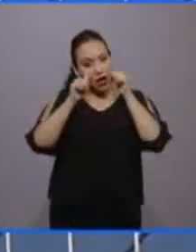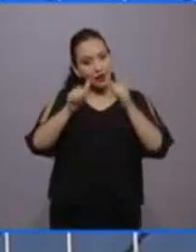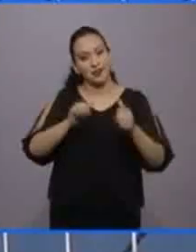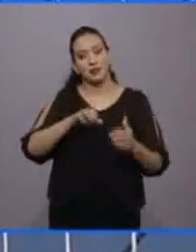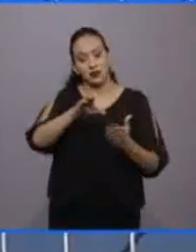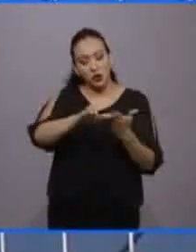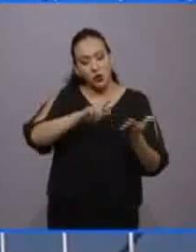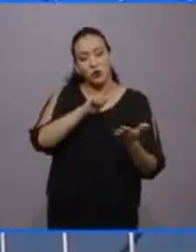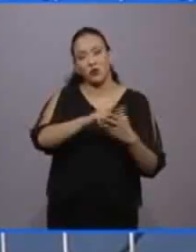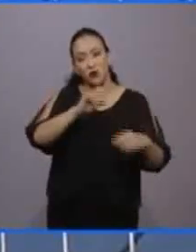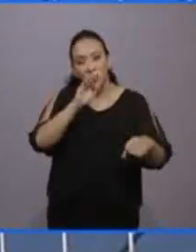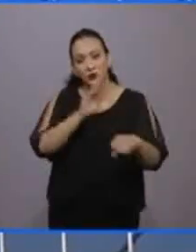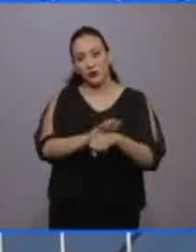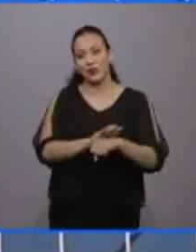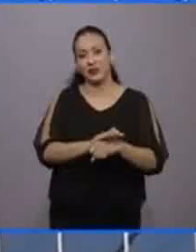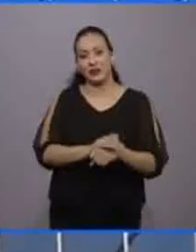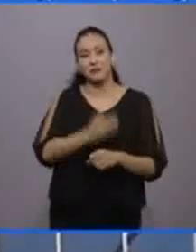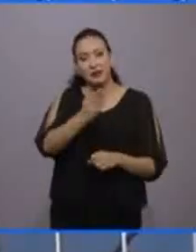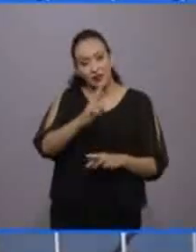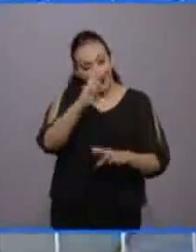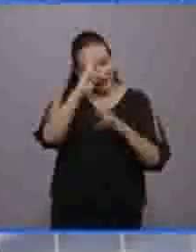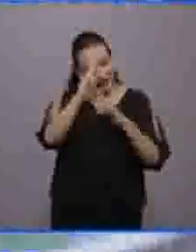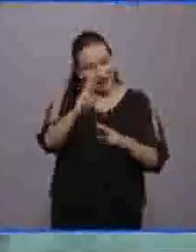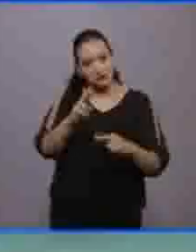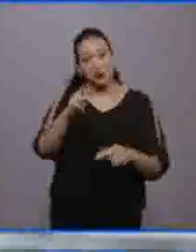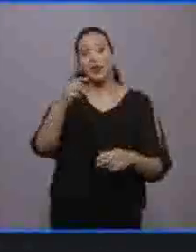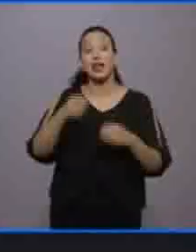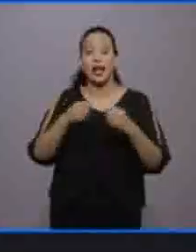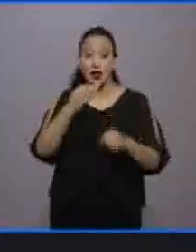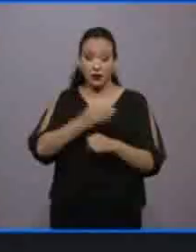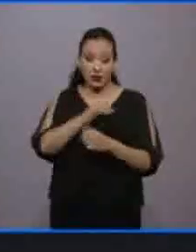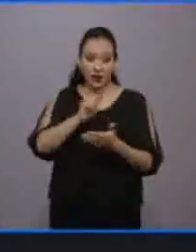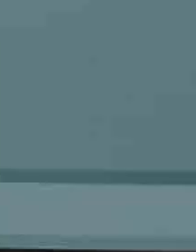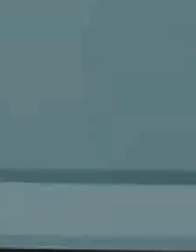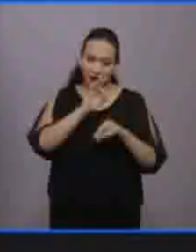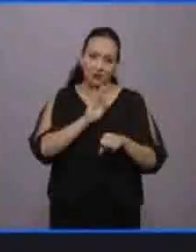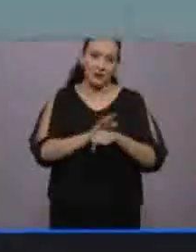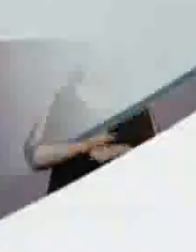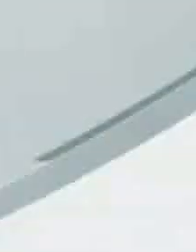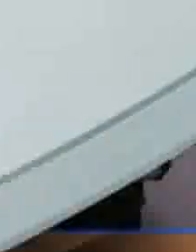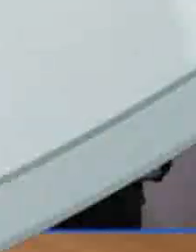y el irrestricto respeto a las decisiones judiciales.